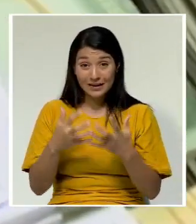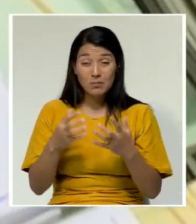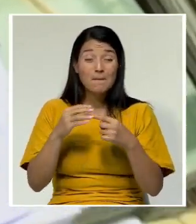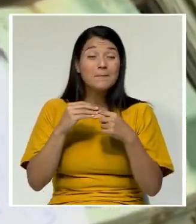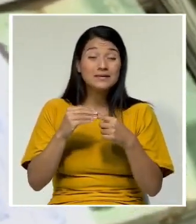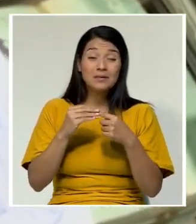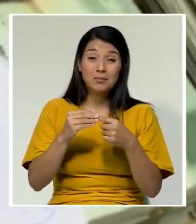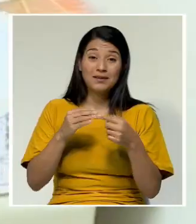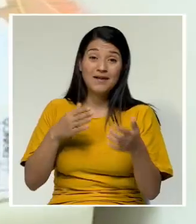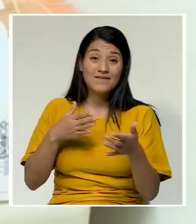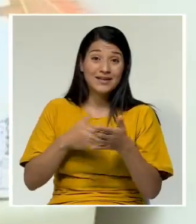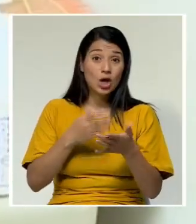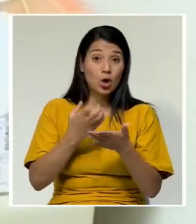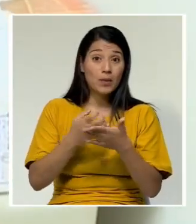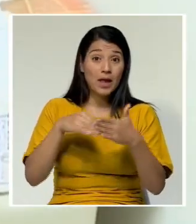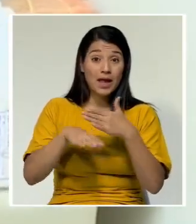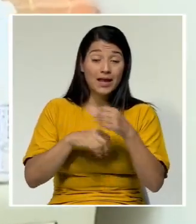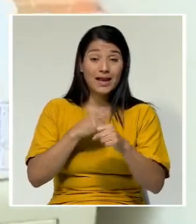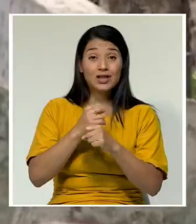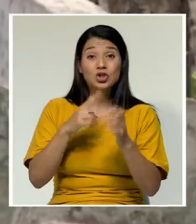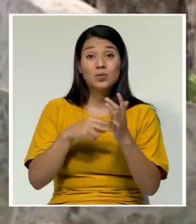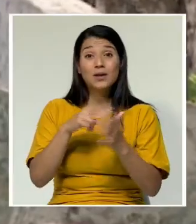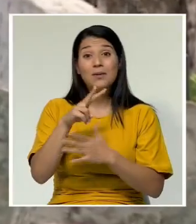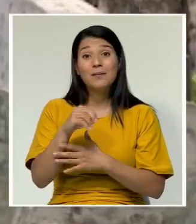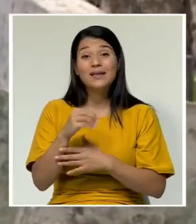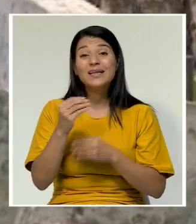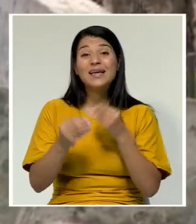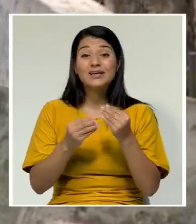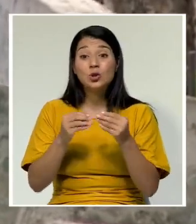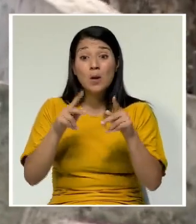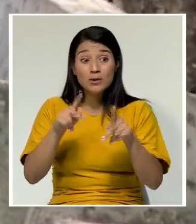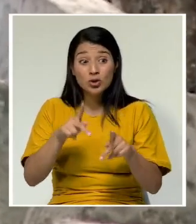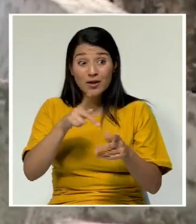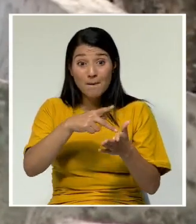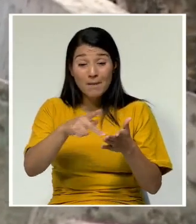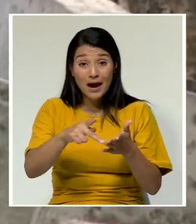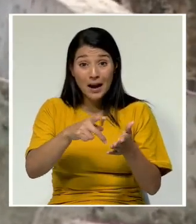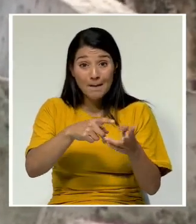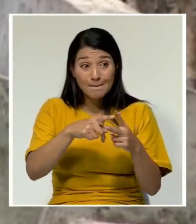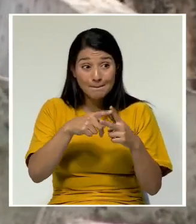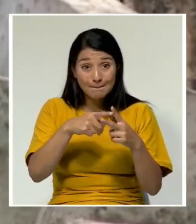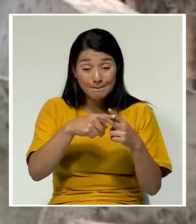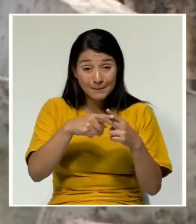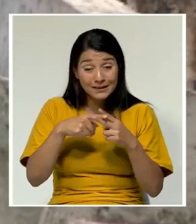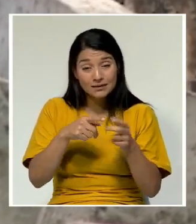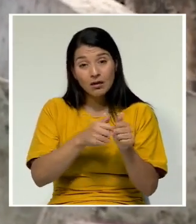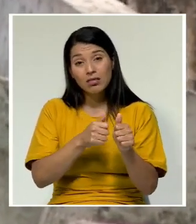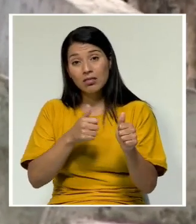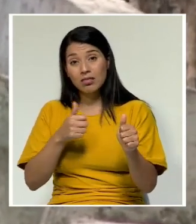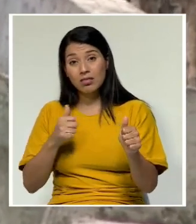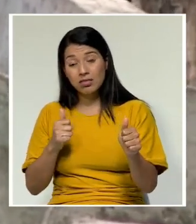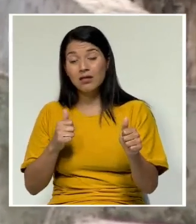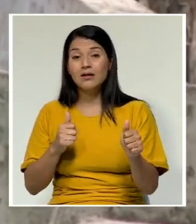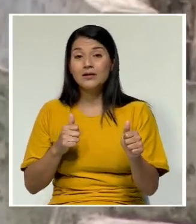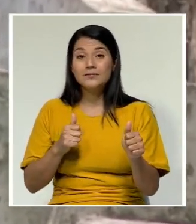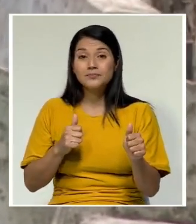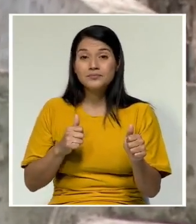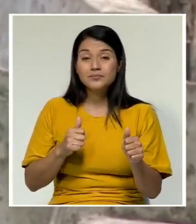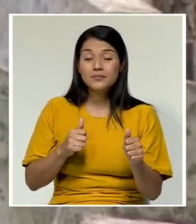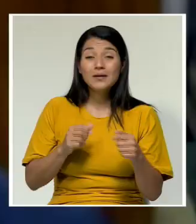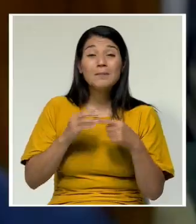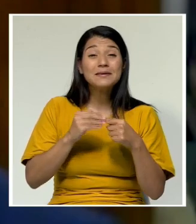venido dando. Sin embargo, el daño causado por la pandemia, en especial la fuerte contracción económica en el 2020, aumentó la